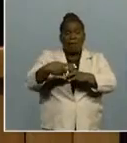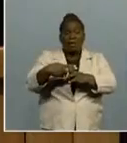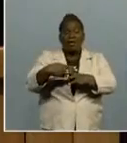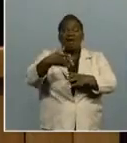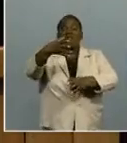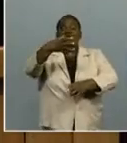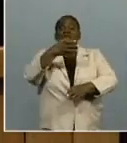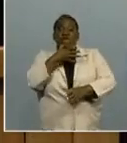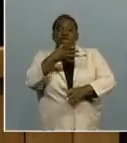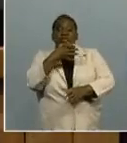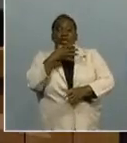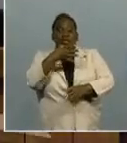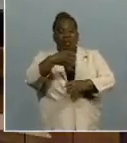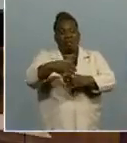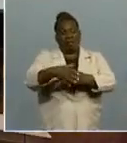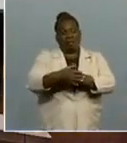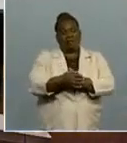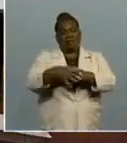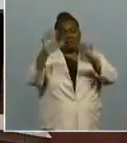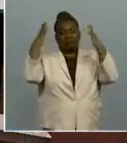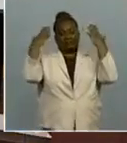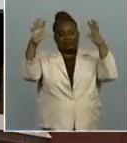castro ruz